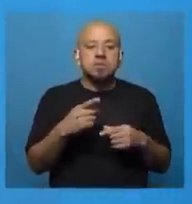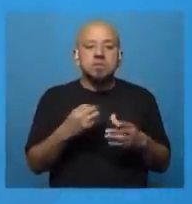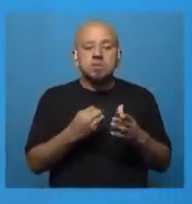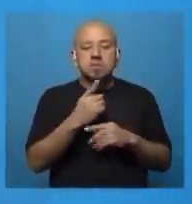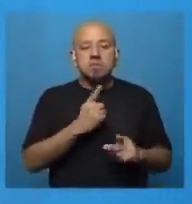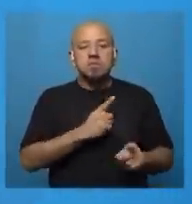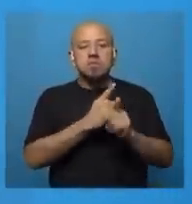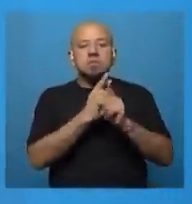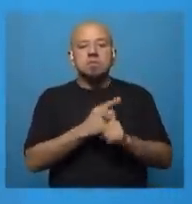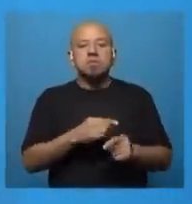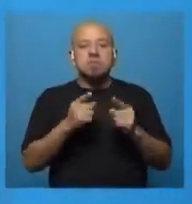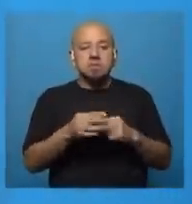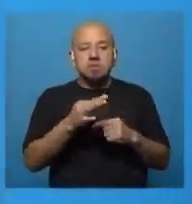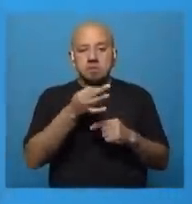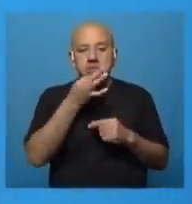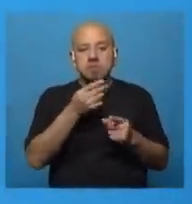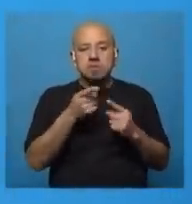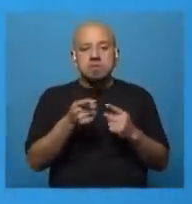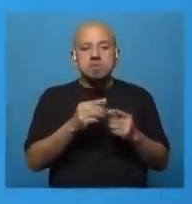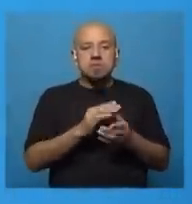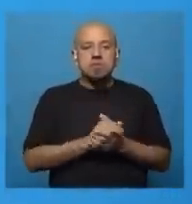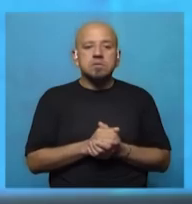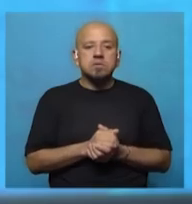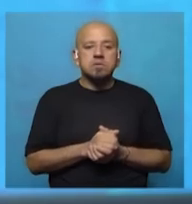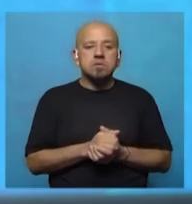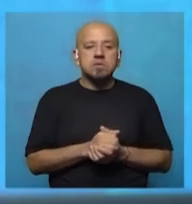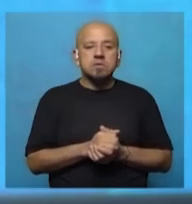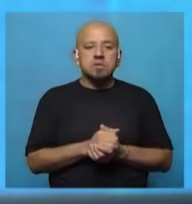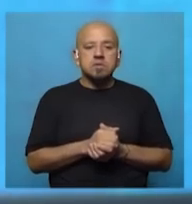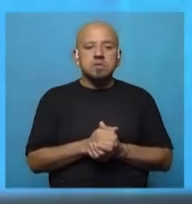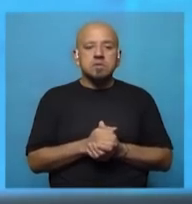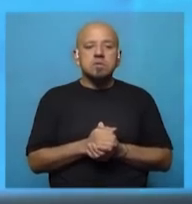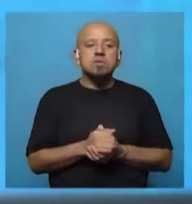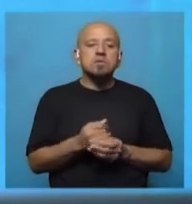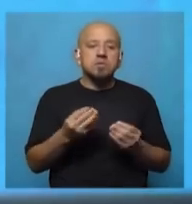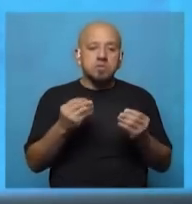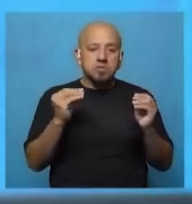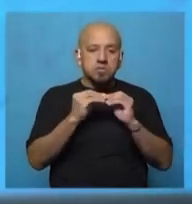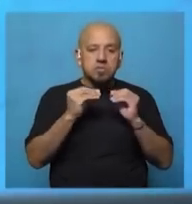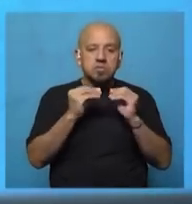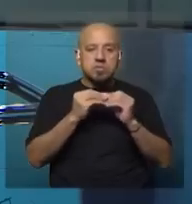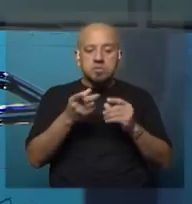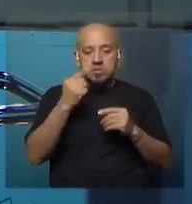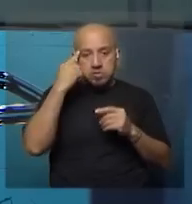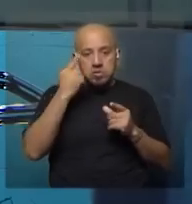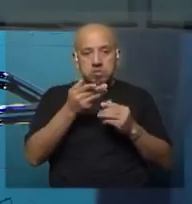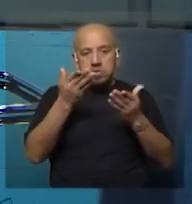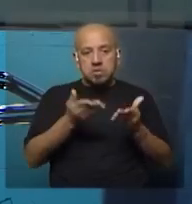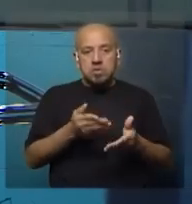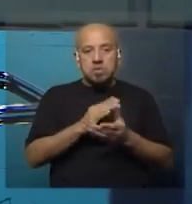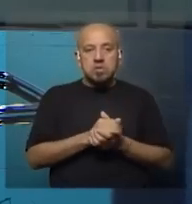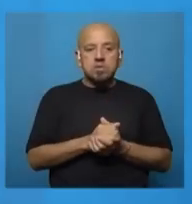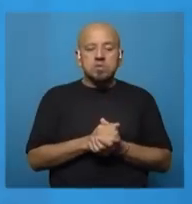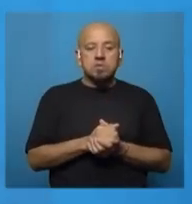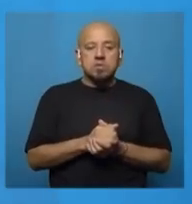nacional en donde ahí se definirán los detalles del asunto Bueno pero tiene Claro que muchos de sus compañeros que piensan en usted como ese posible precandida